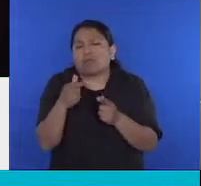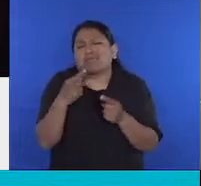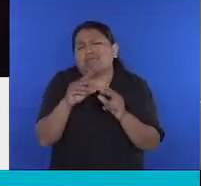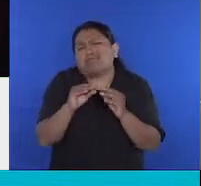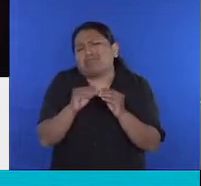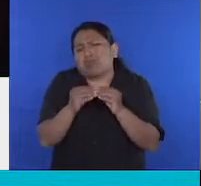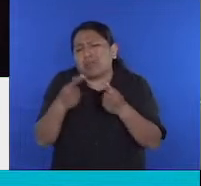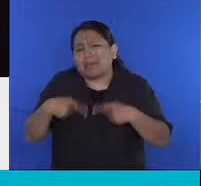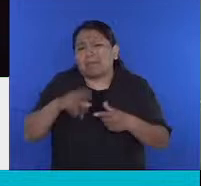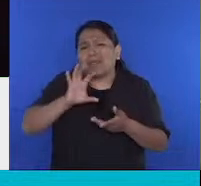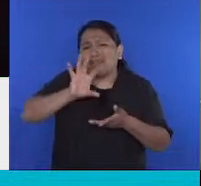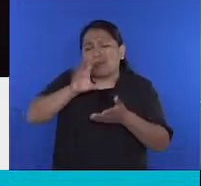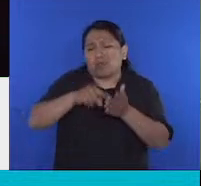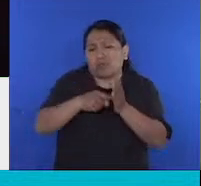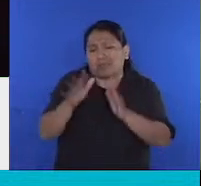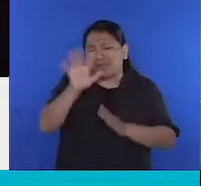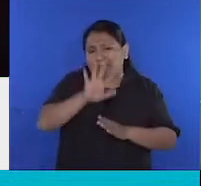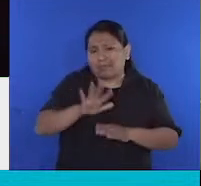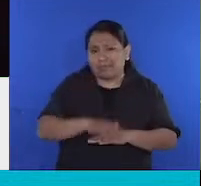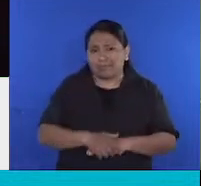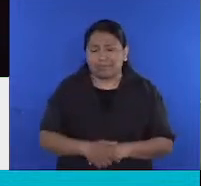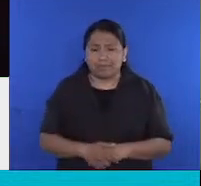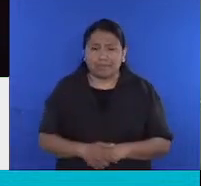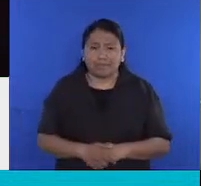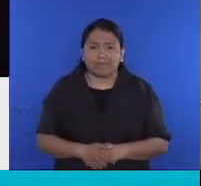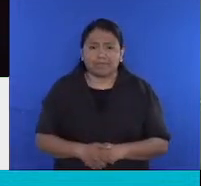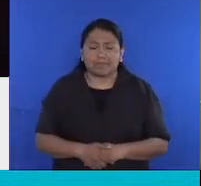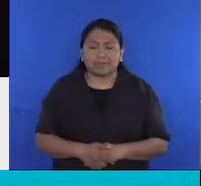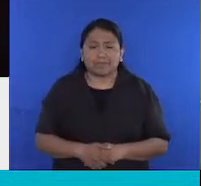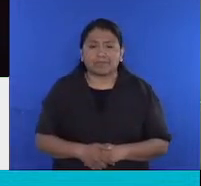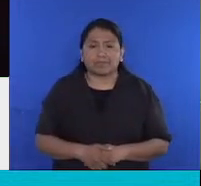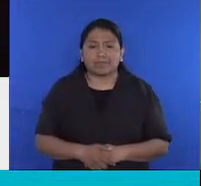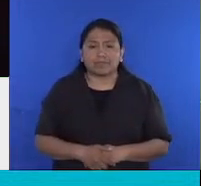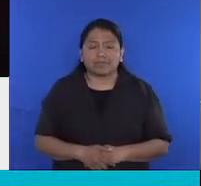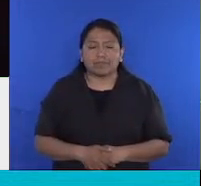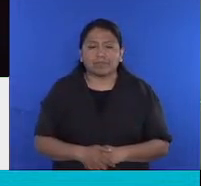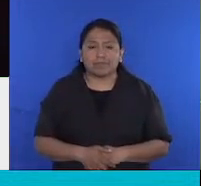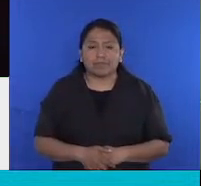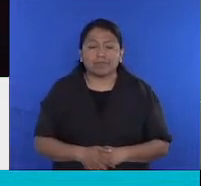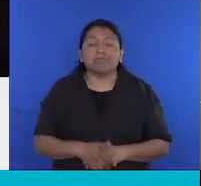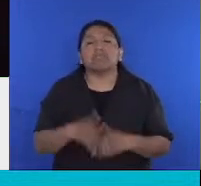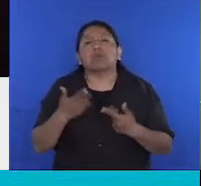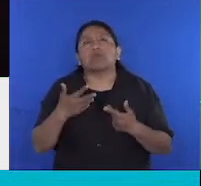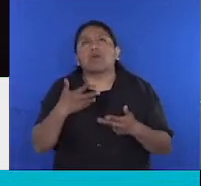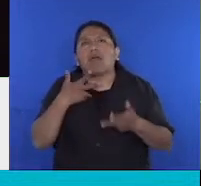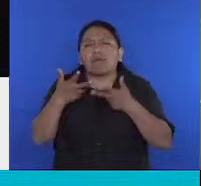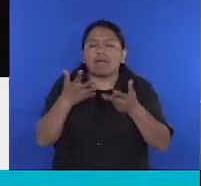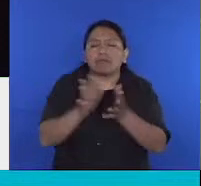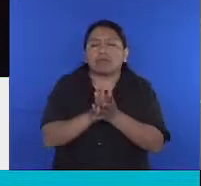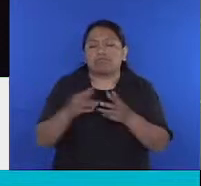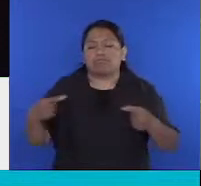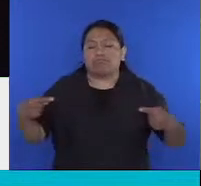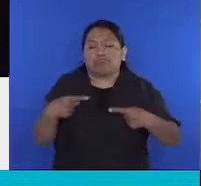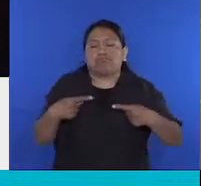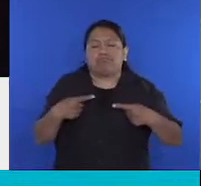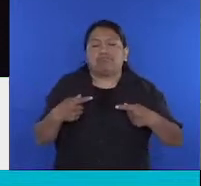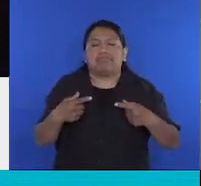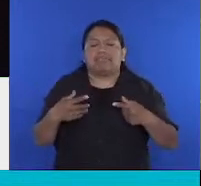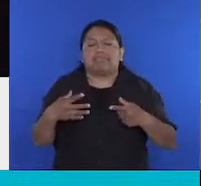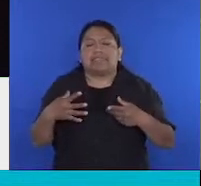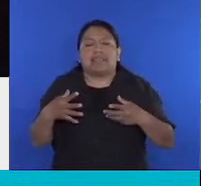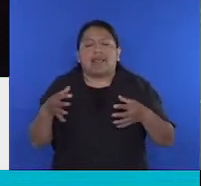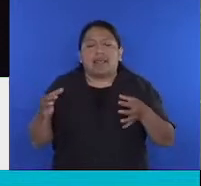Aires. Y cuando hablaba de la grieta y de esa falta de voluntad de diálogo, y ahora que se hablaba del